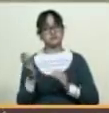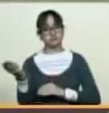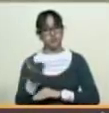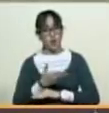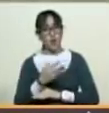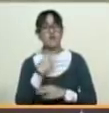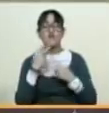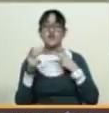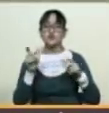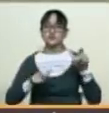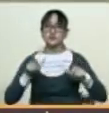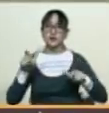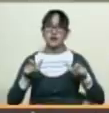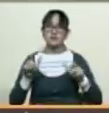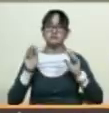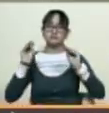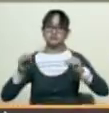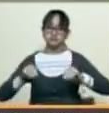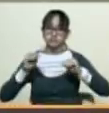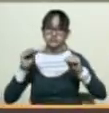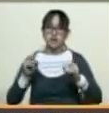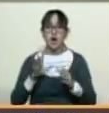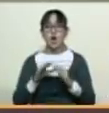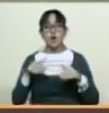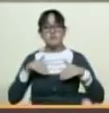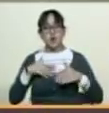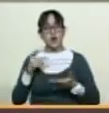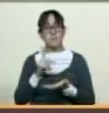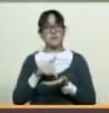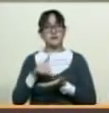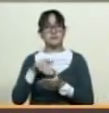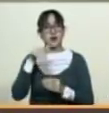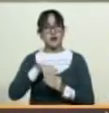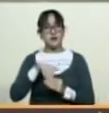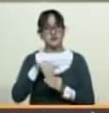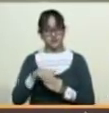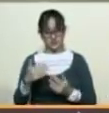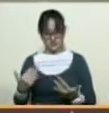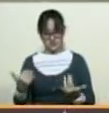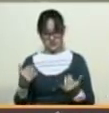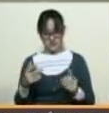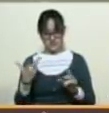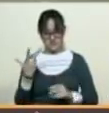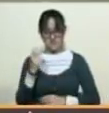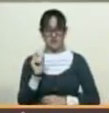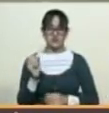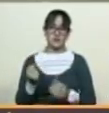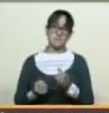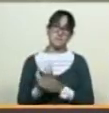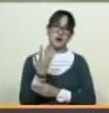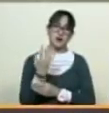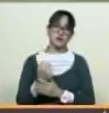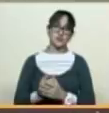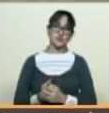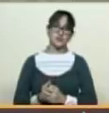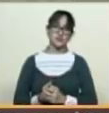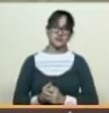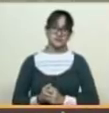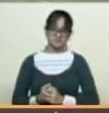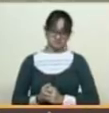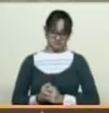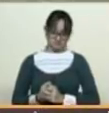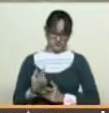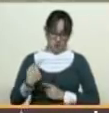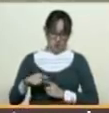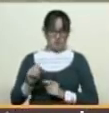sanción a voceros que han llamado a no participar en las elecciones previstas para el 20 de mayo. Otra cosa que quisiera que aclarara